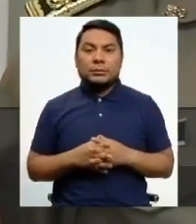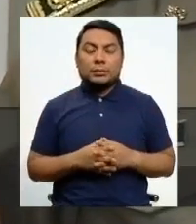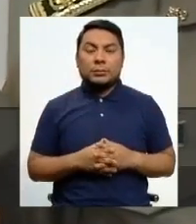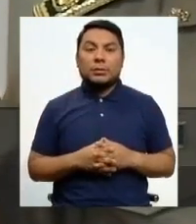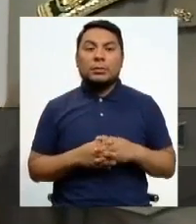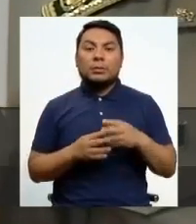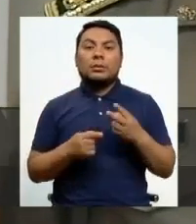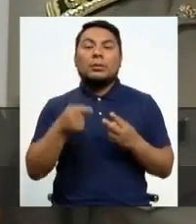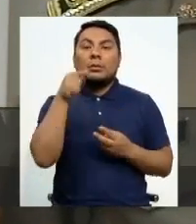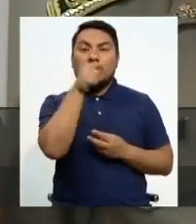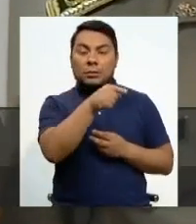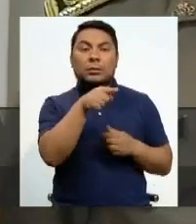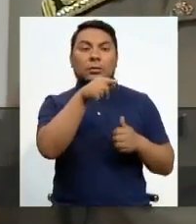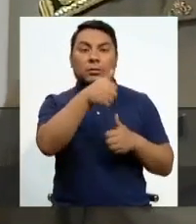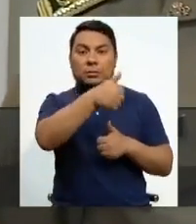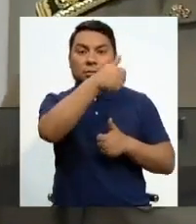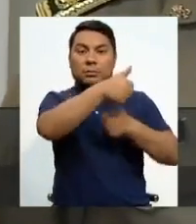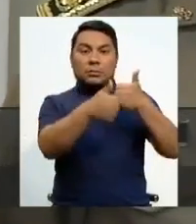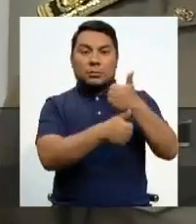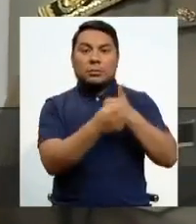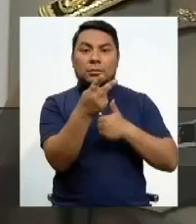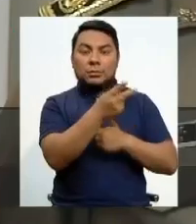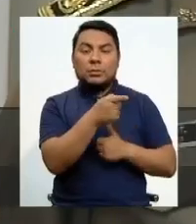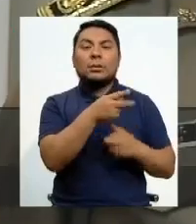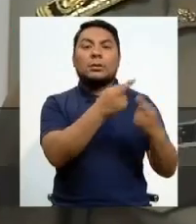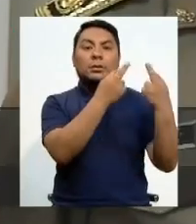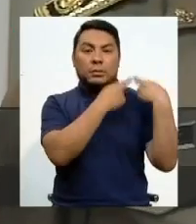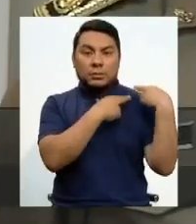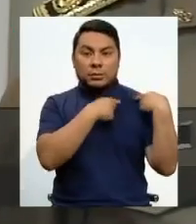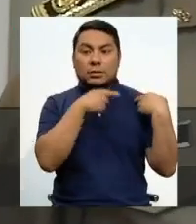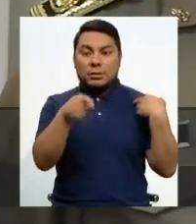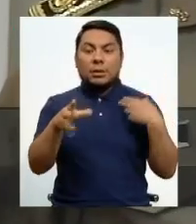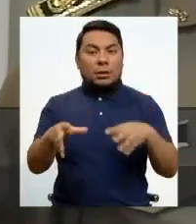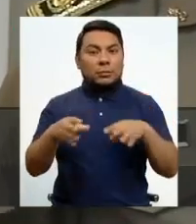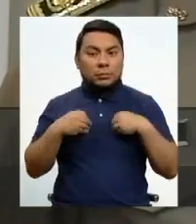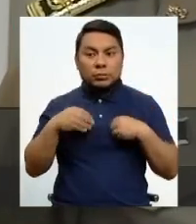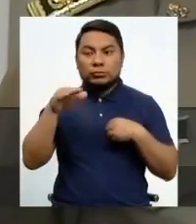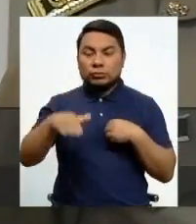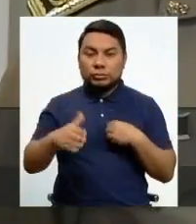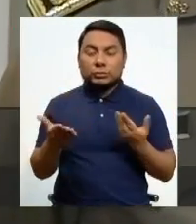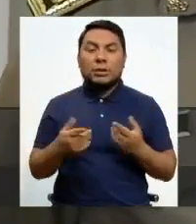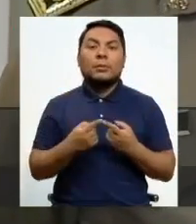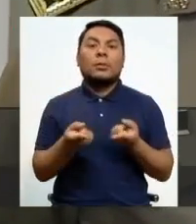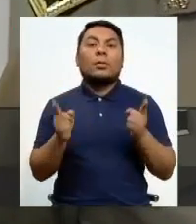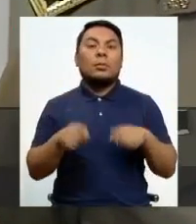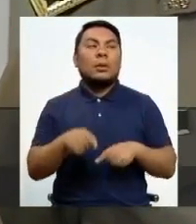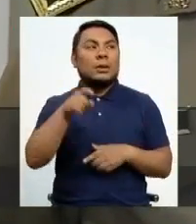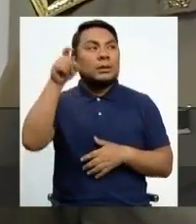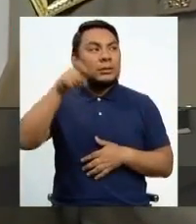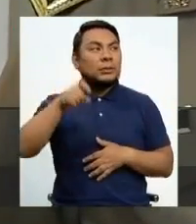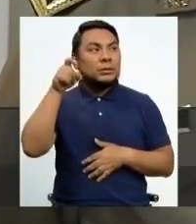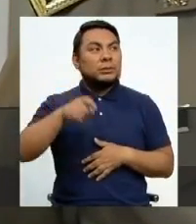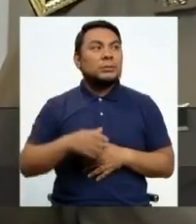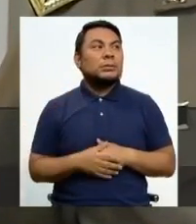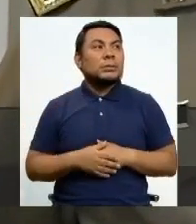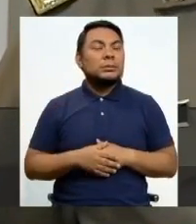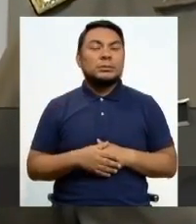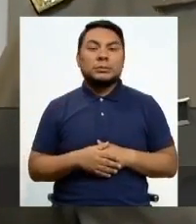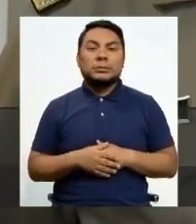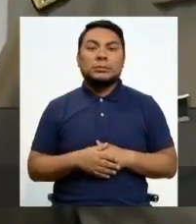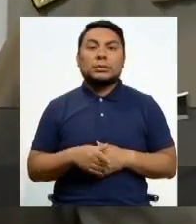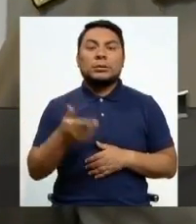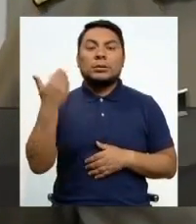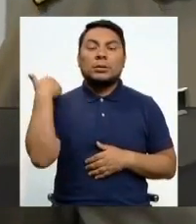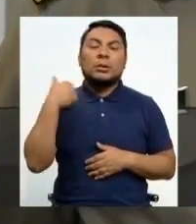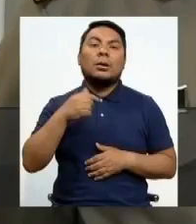Ambos en estos momentos han sido separados del cargo, toda vez que el día 10 de diciembre del